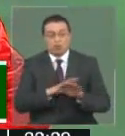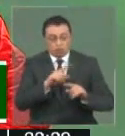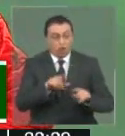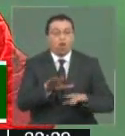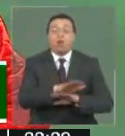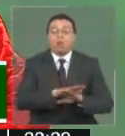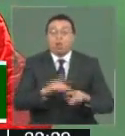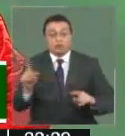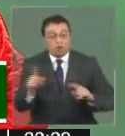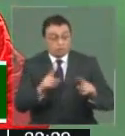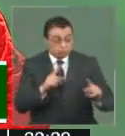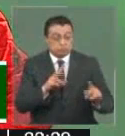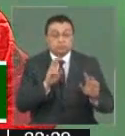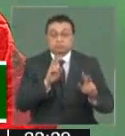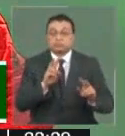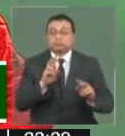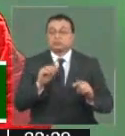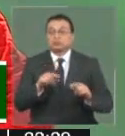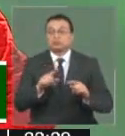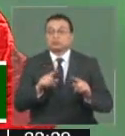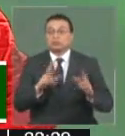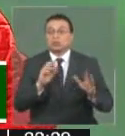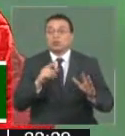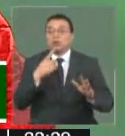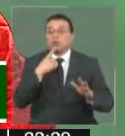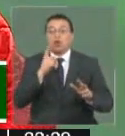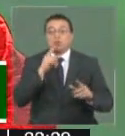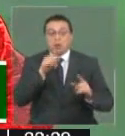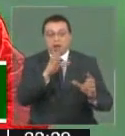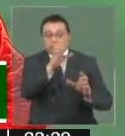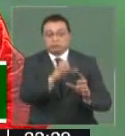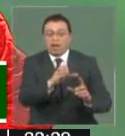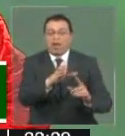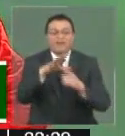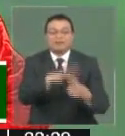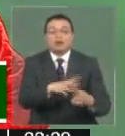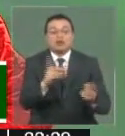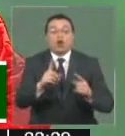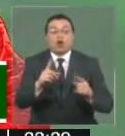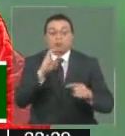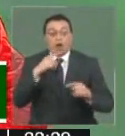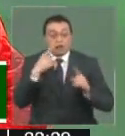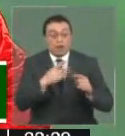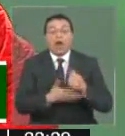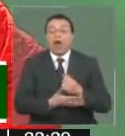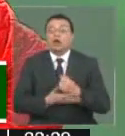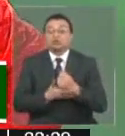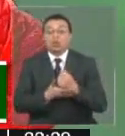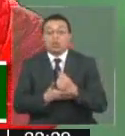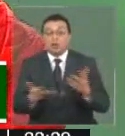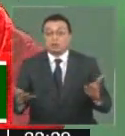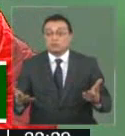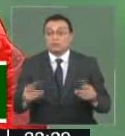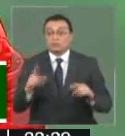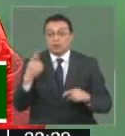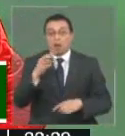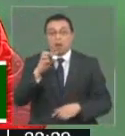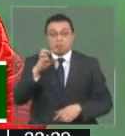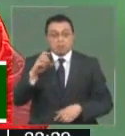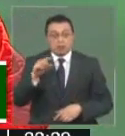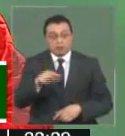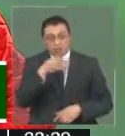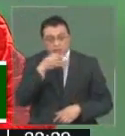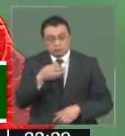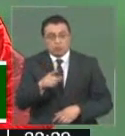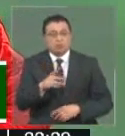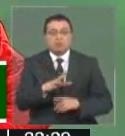cuidado. Entonces, no es para calificarlo como, sino que efectivamente es una ayuda. Y los padres dieron a conocer de que